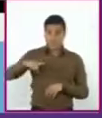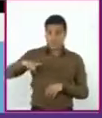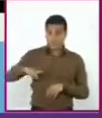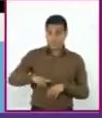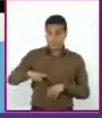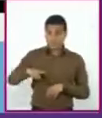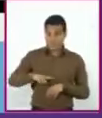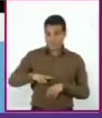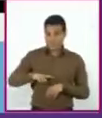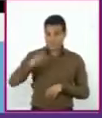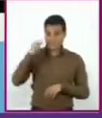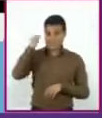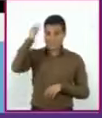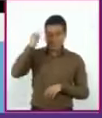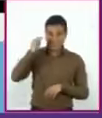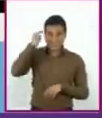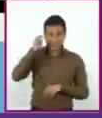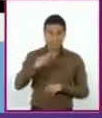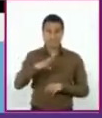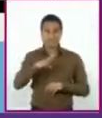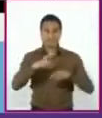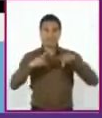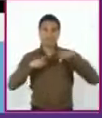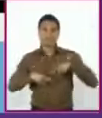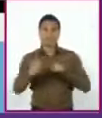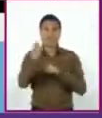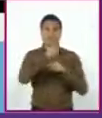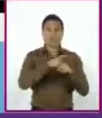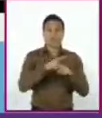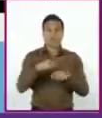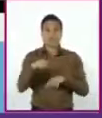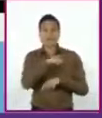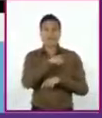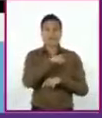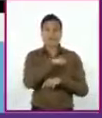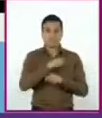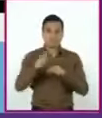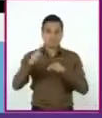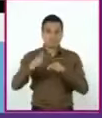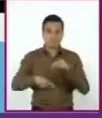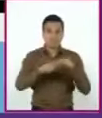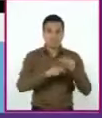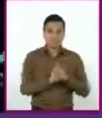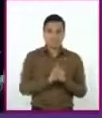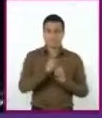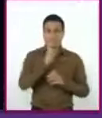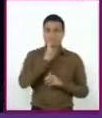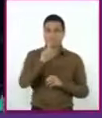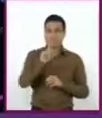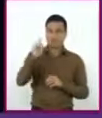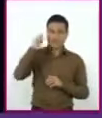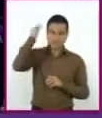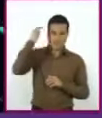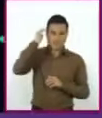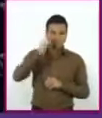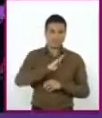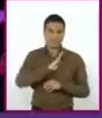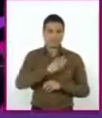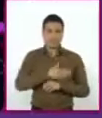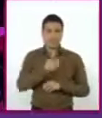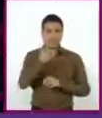los intereses de los particulares y aumentó la riqueza de la monarquía española. En lo social,